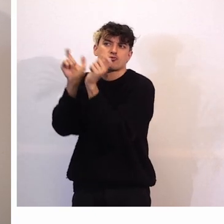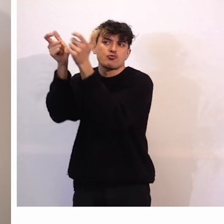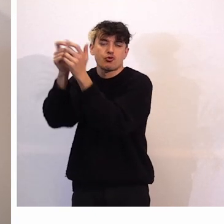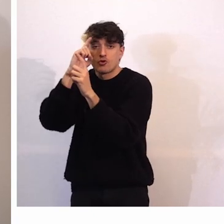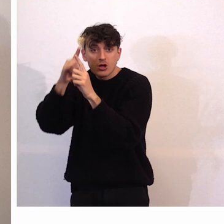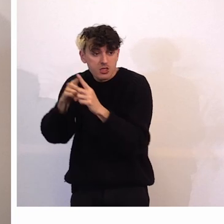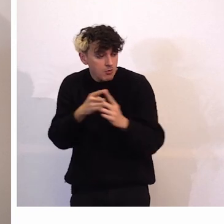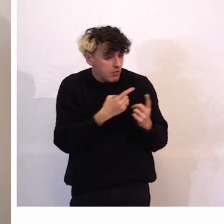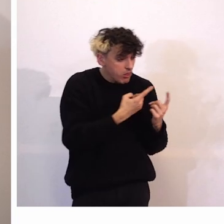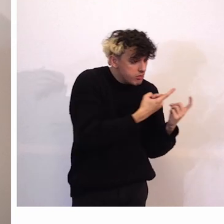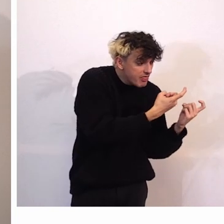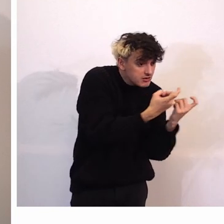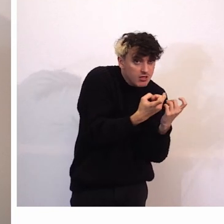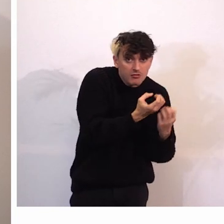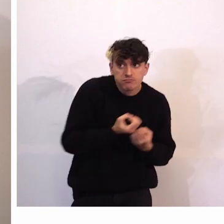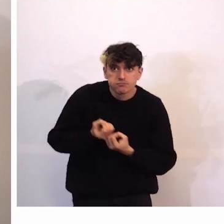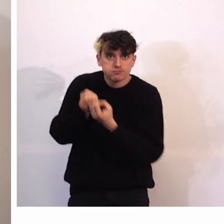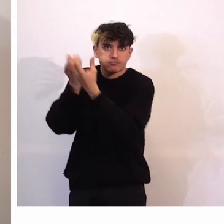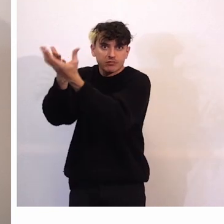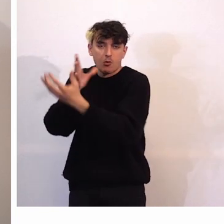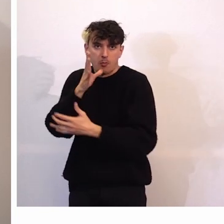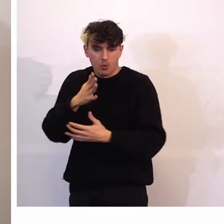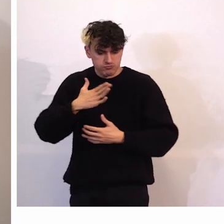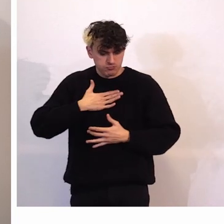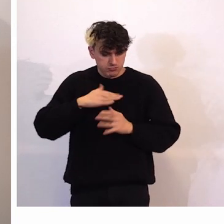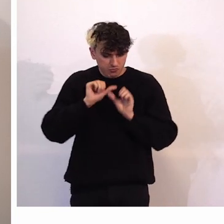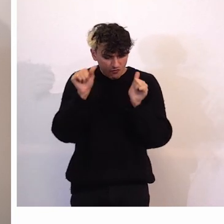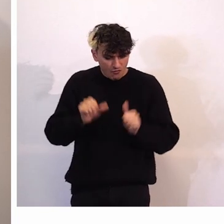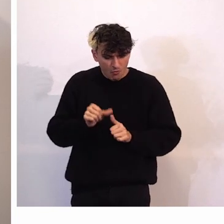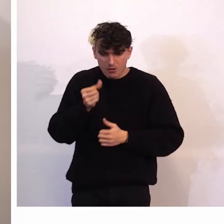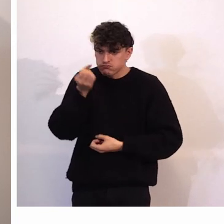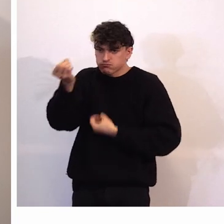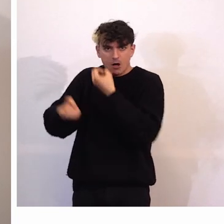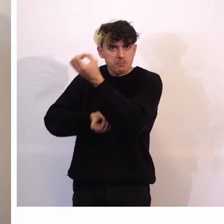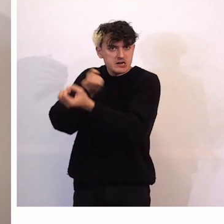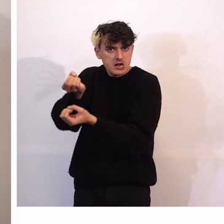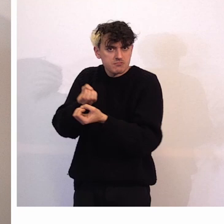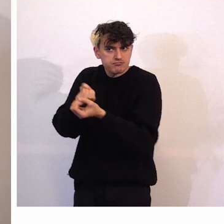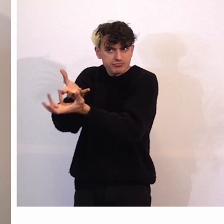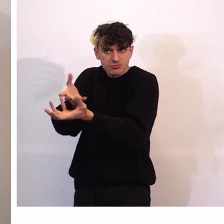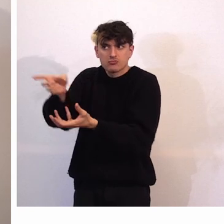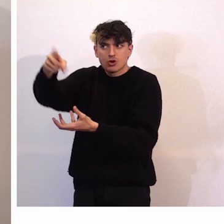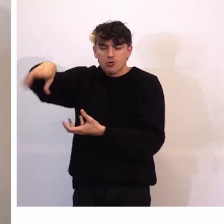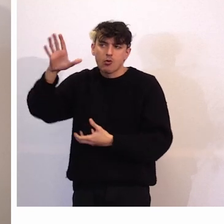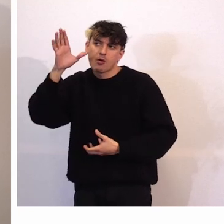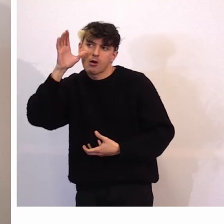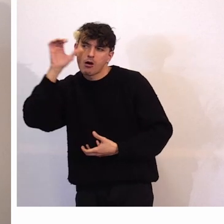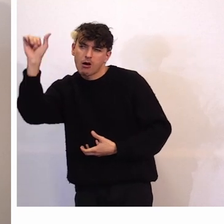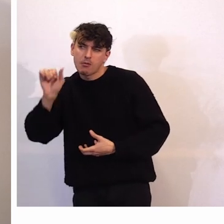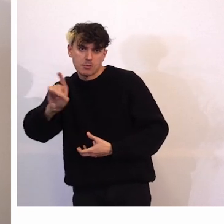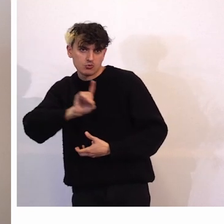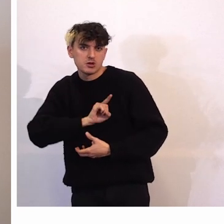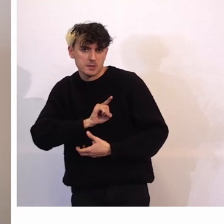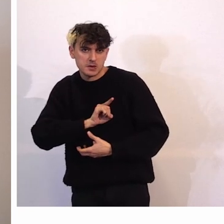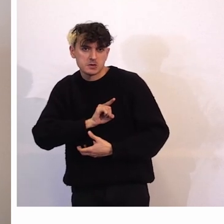necesidades, ya que mi forma de expresarlas hacía que me escucharan